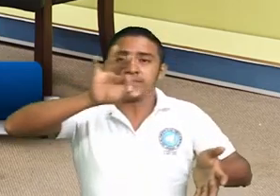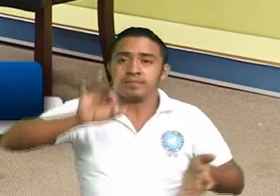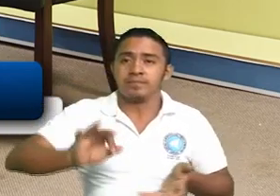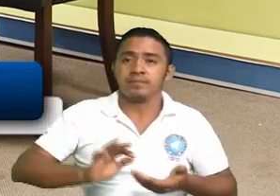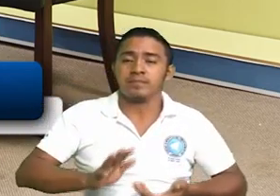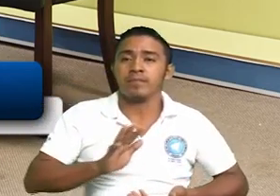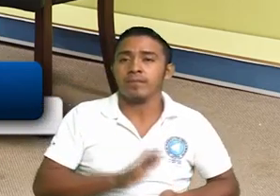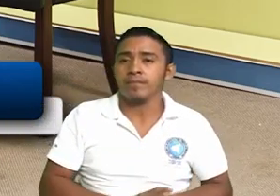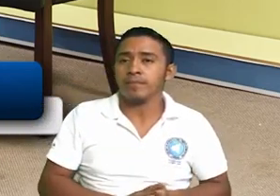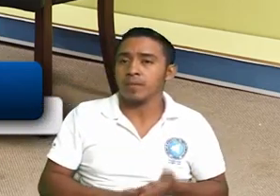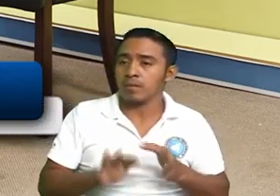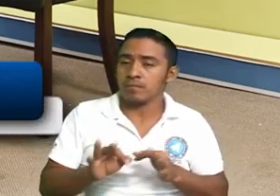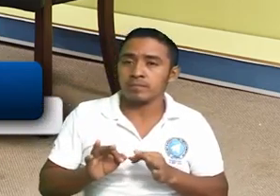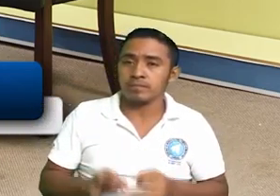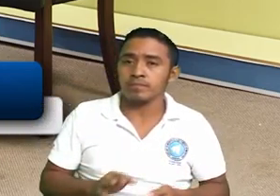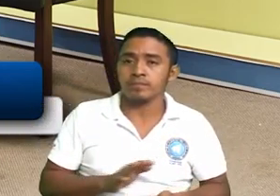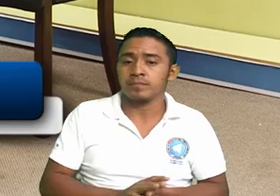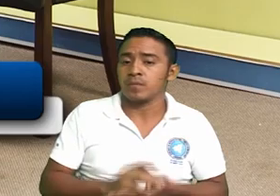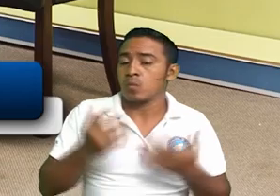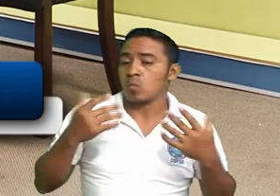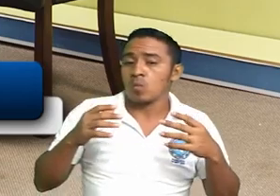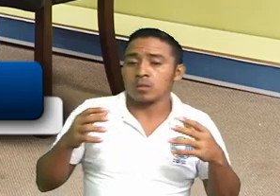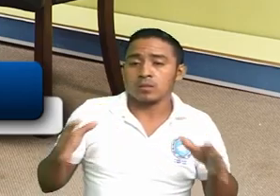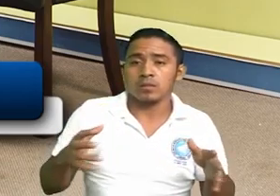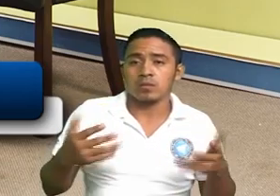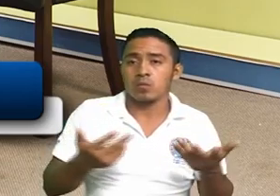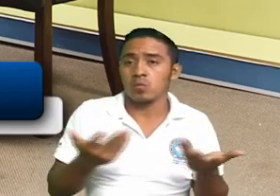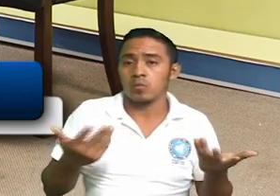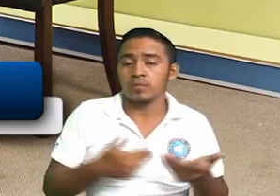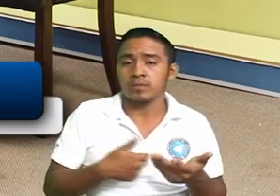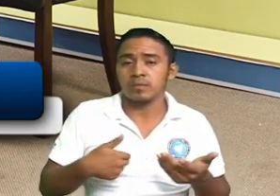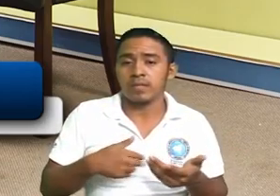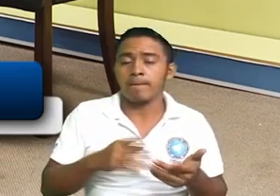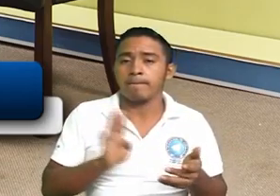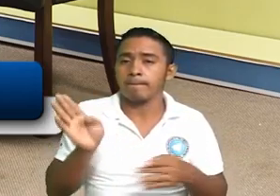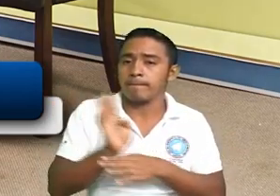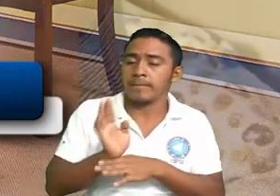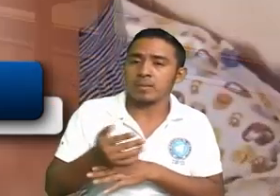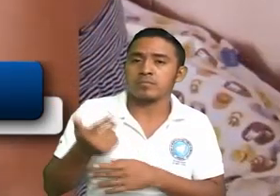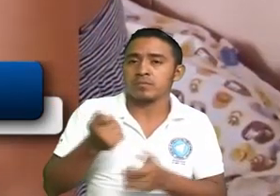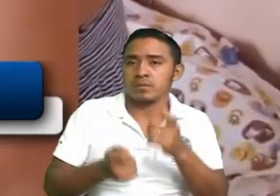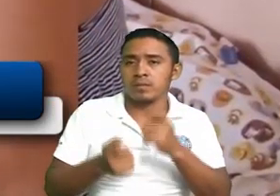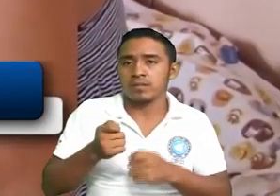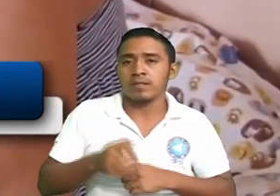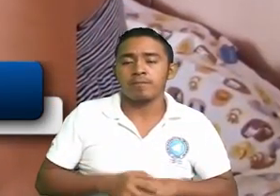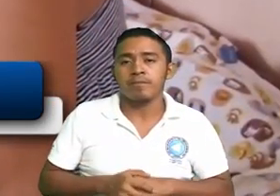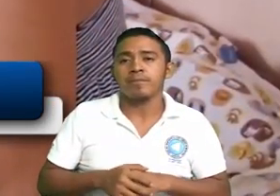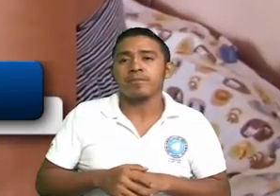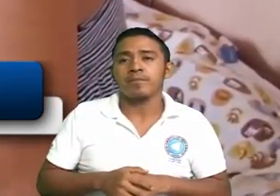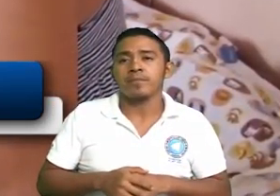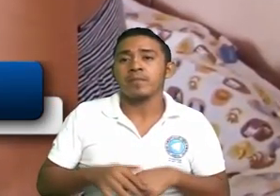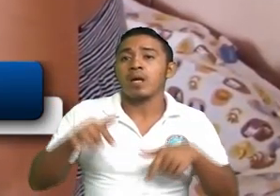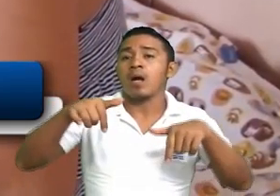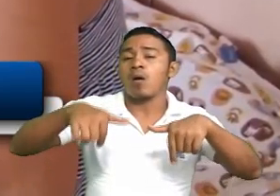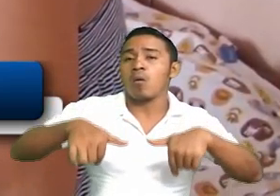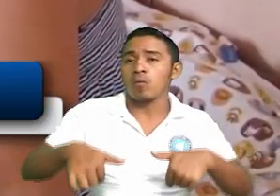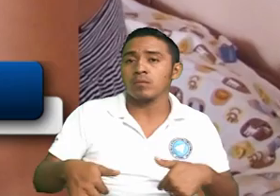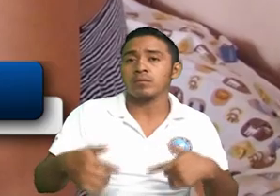con todas las medidas necesarias. O sea, para esterilizar esos instrumentos, doctora, esos recipientes obviamente tienen que hervirse. Así es,